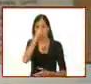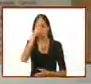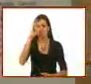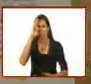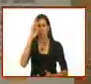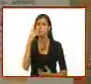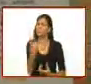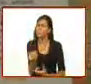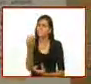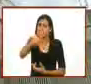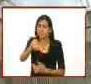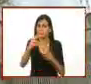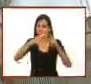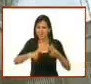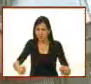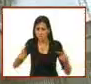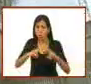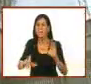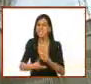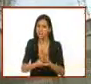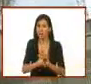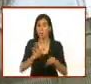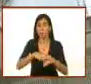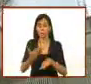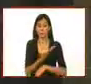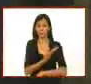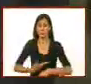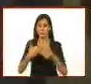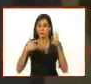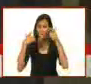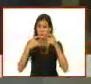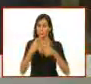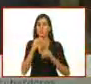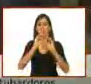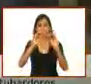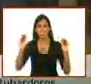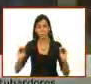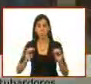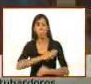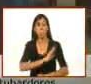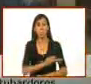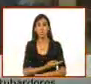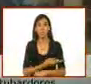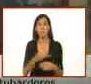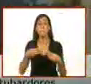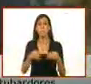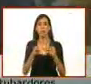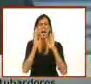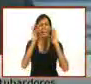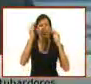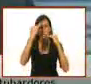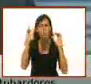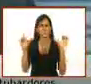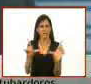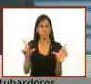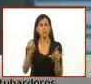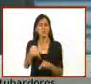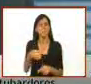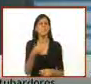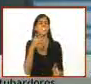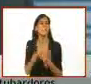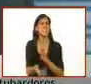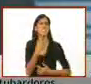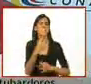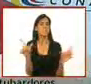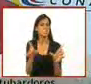Debe haber una investigación penal. Más cuando el jefe de Estado exhortó a los poderes a estar atentos a los medios de comunicación y sus